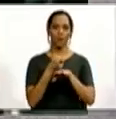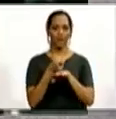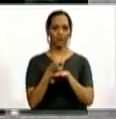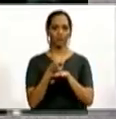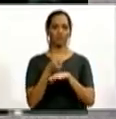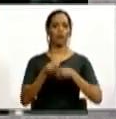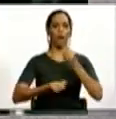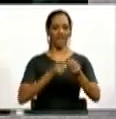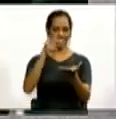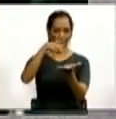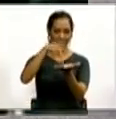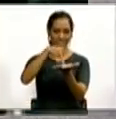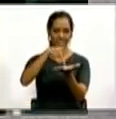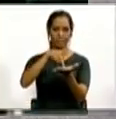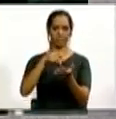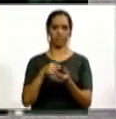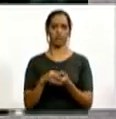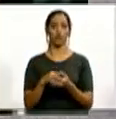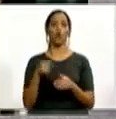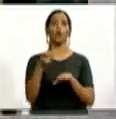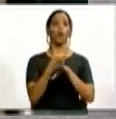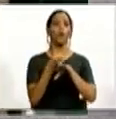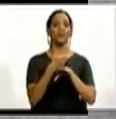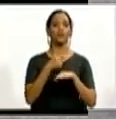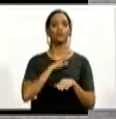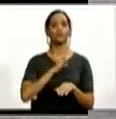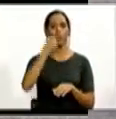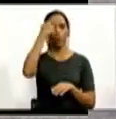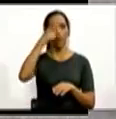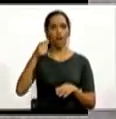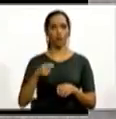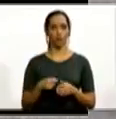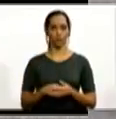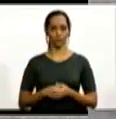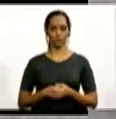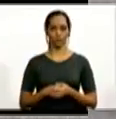hace participar, un gobierno que es del pueblo.